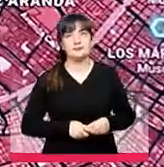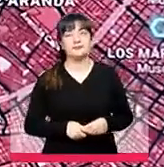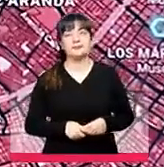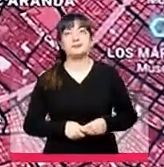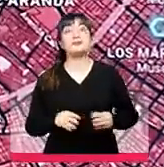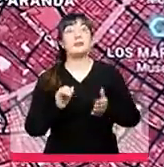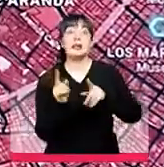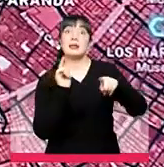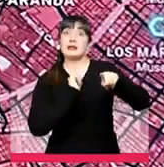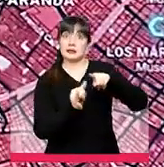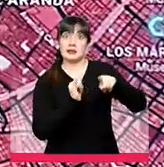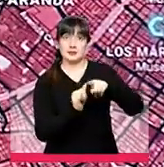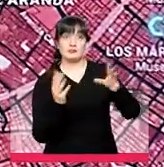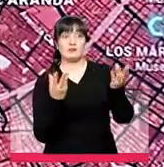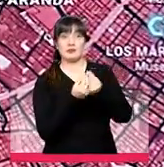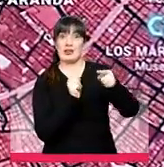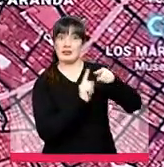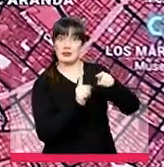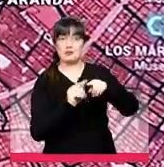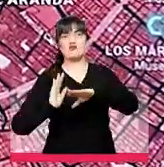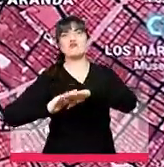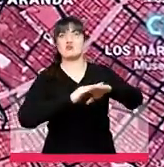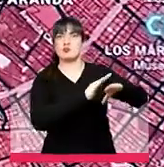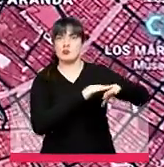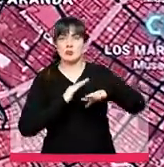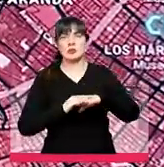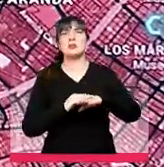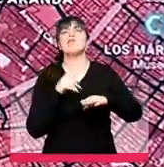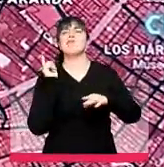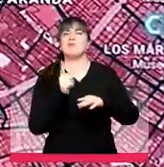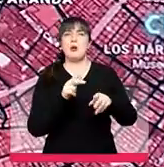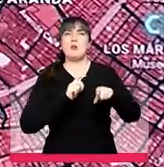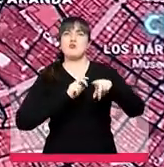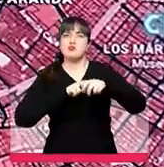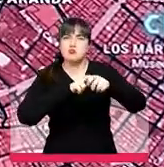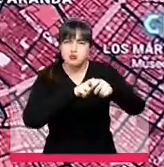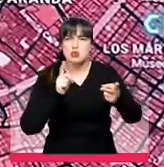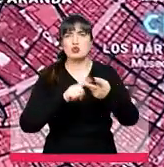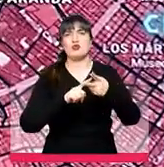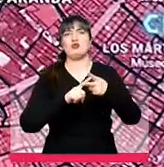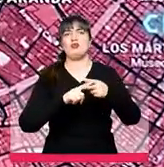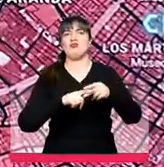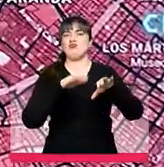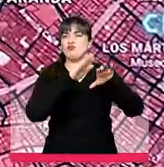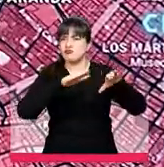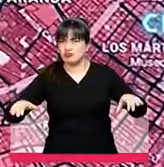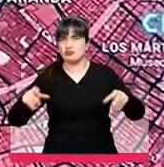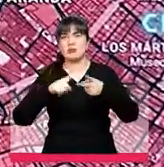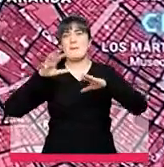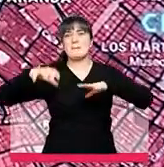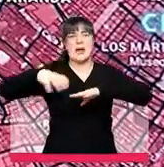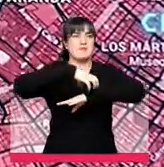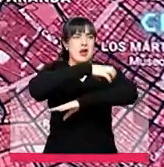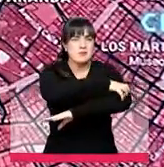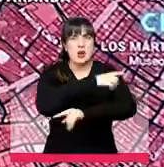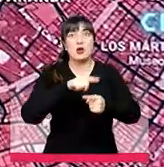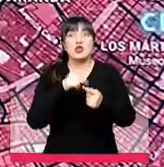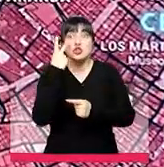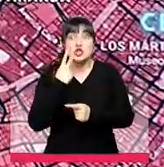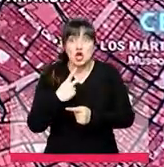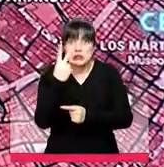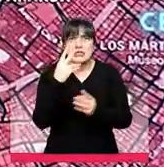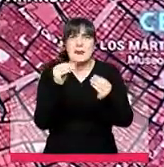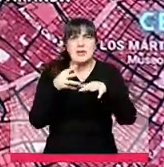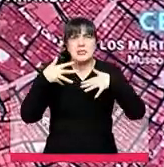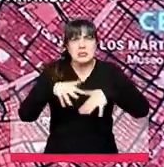Transmilenio entregó un balance de las afectaciones en buses, estaciones y de conductores heridos en los dos días que ya se completan de